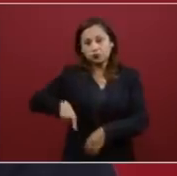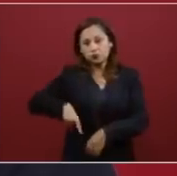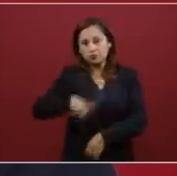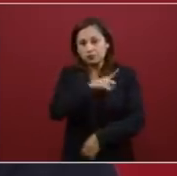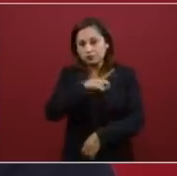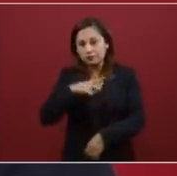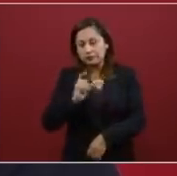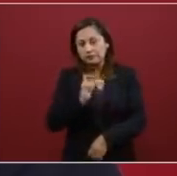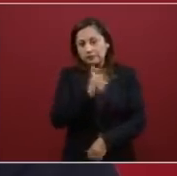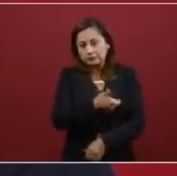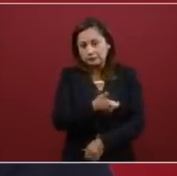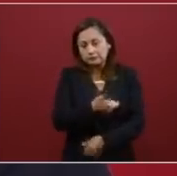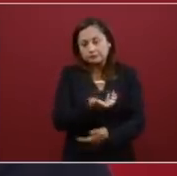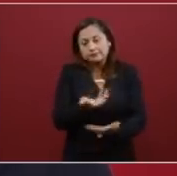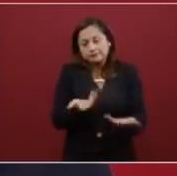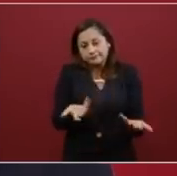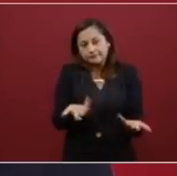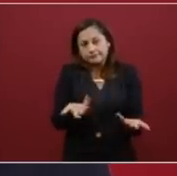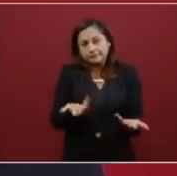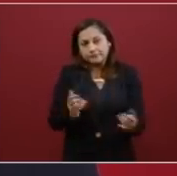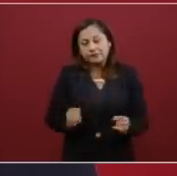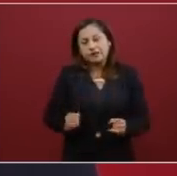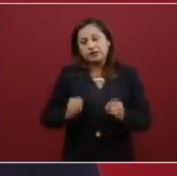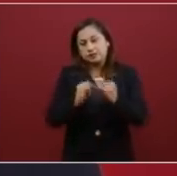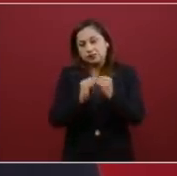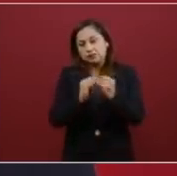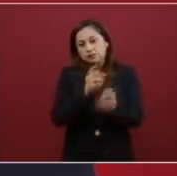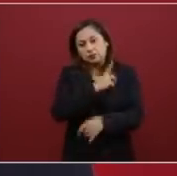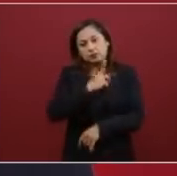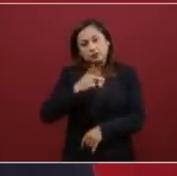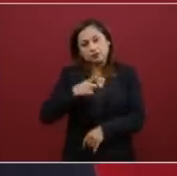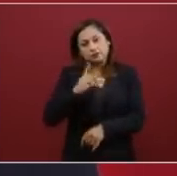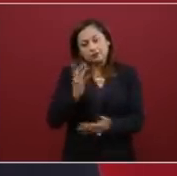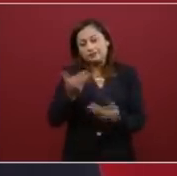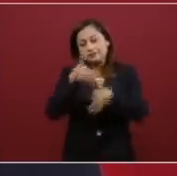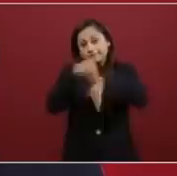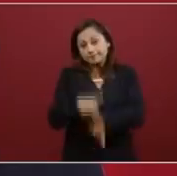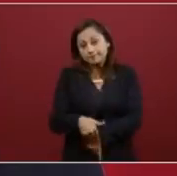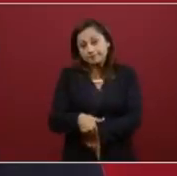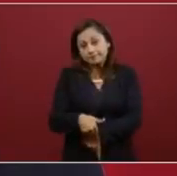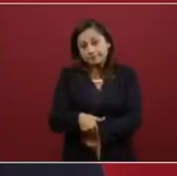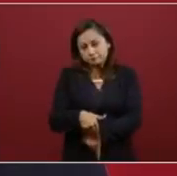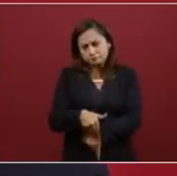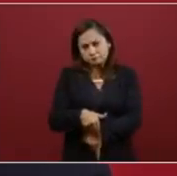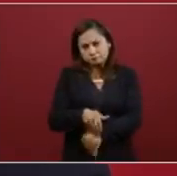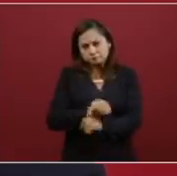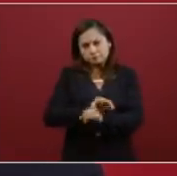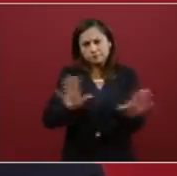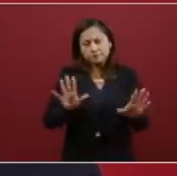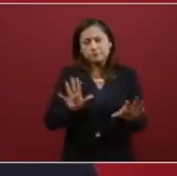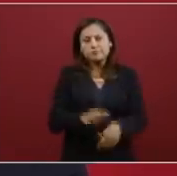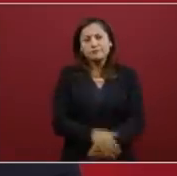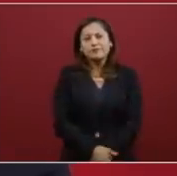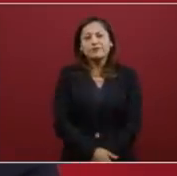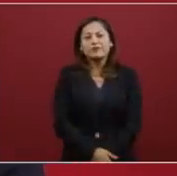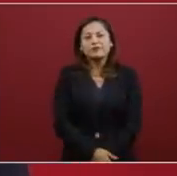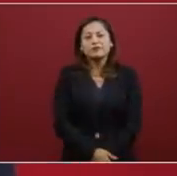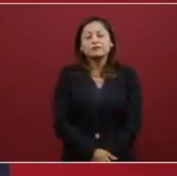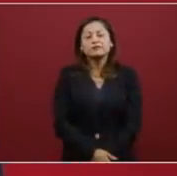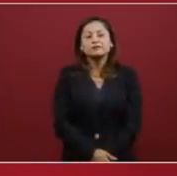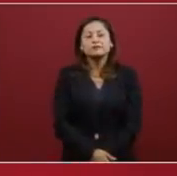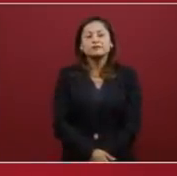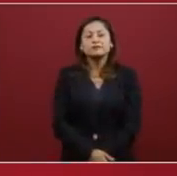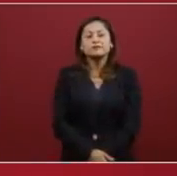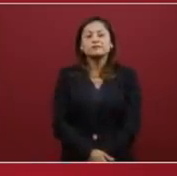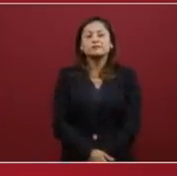el gobierno, que tiene la institución, la tenemos que asumir. Lo que estamos buscando